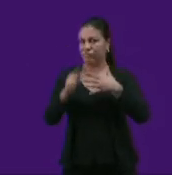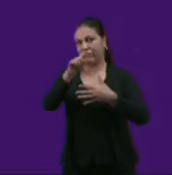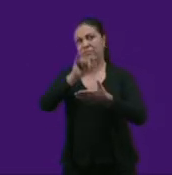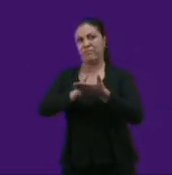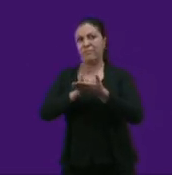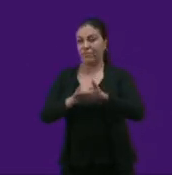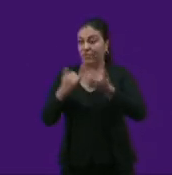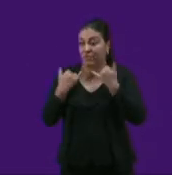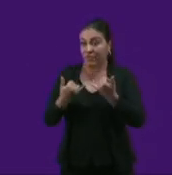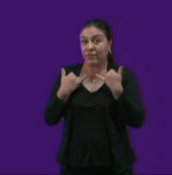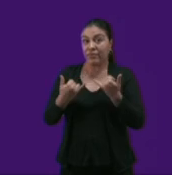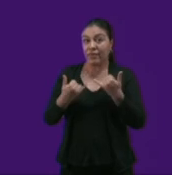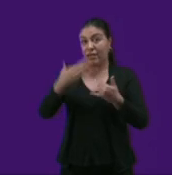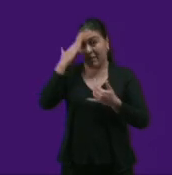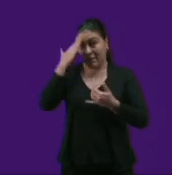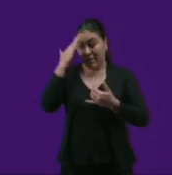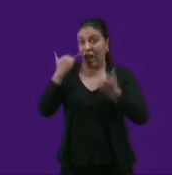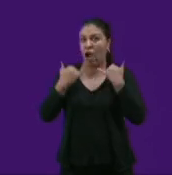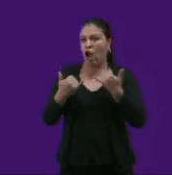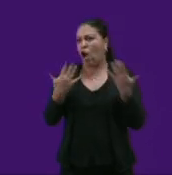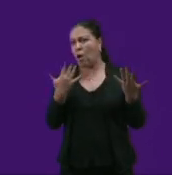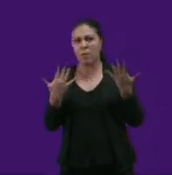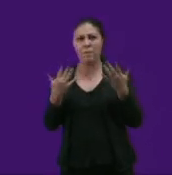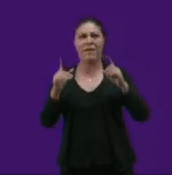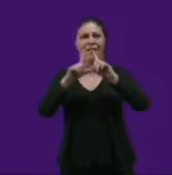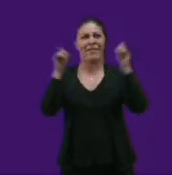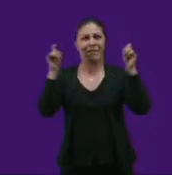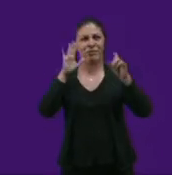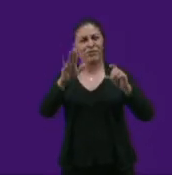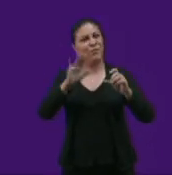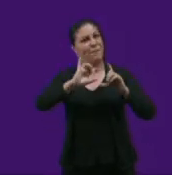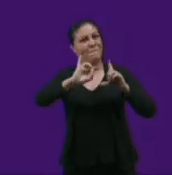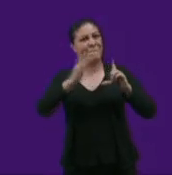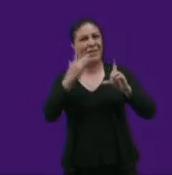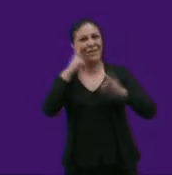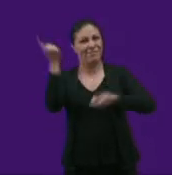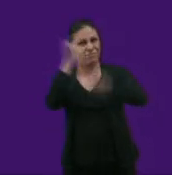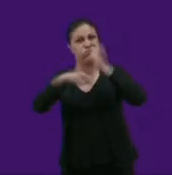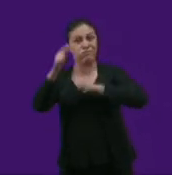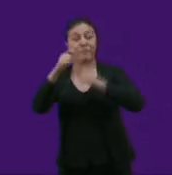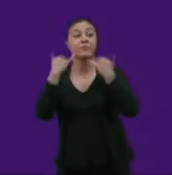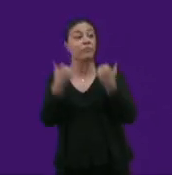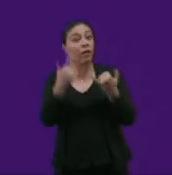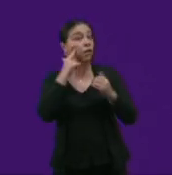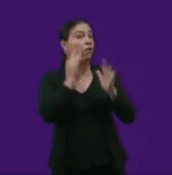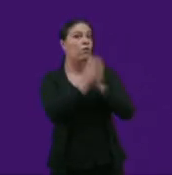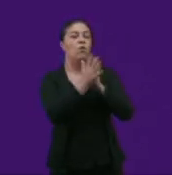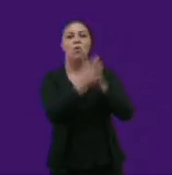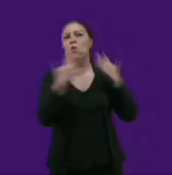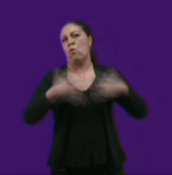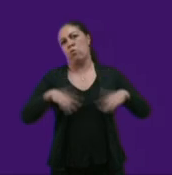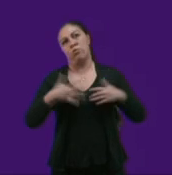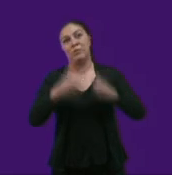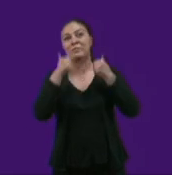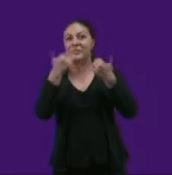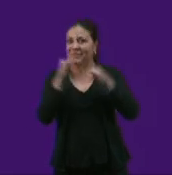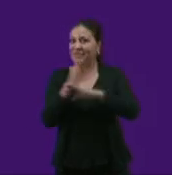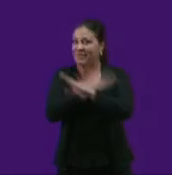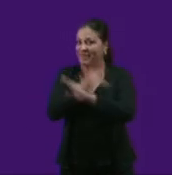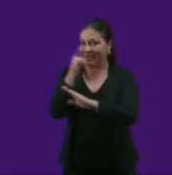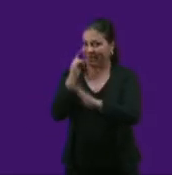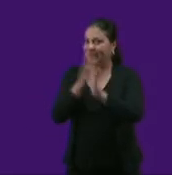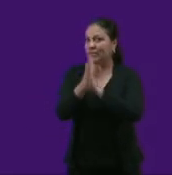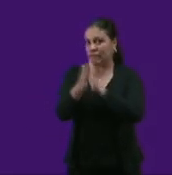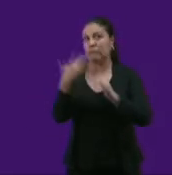ese ecosistema de Mercado Libre? Bueno, la verdad que está funcionando muy bien. Como tú dices, hemos tenido que construir